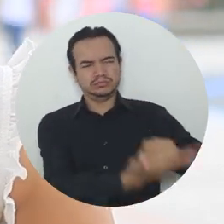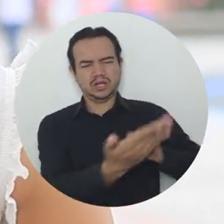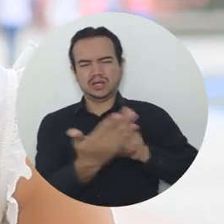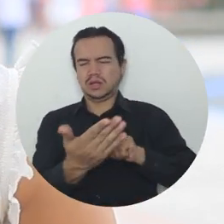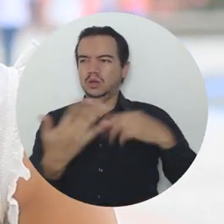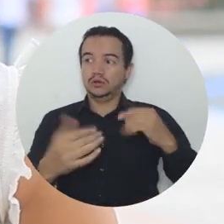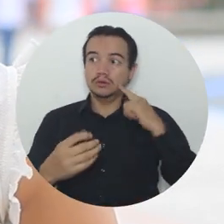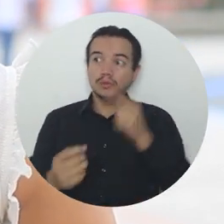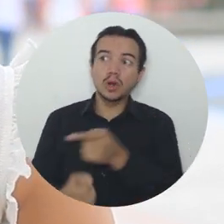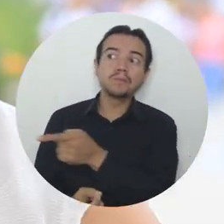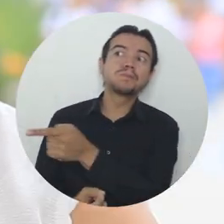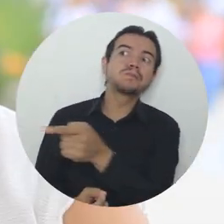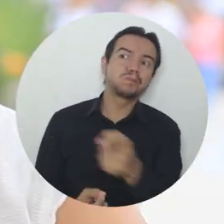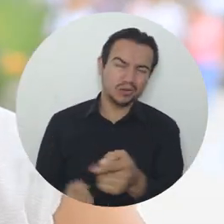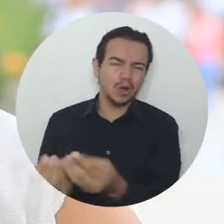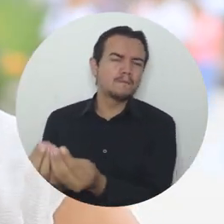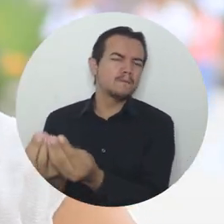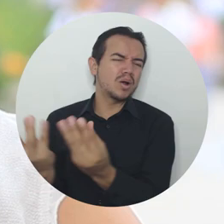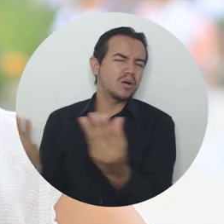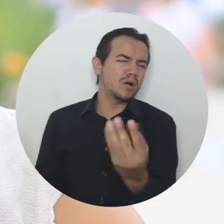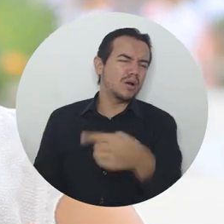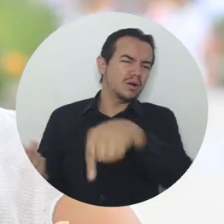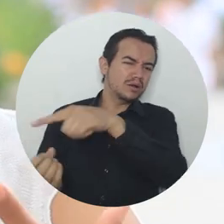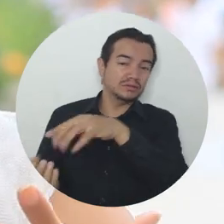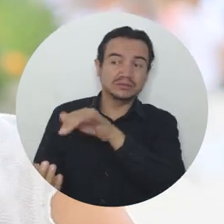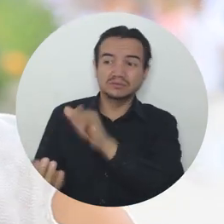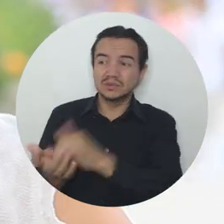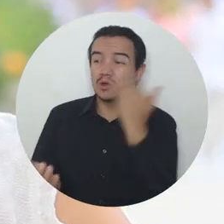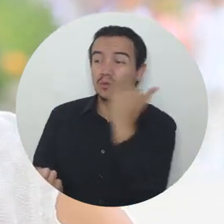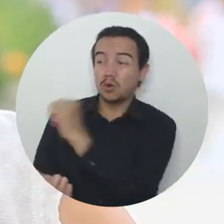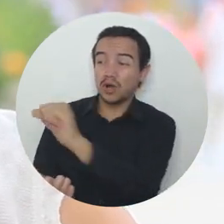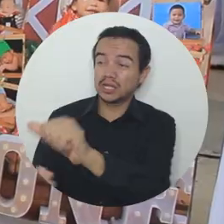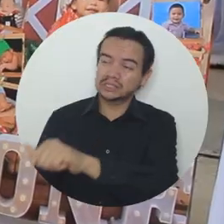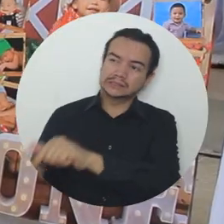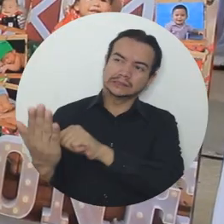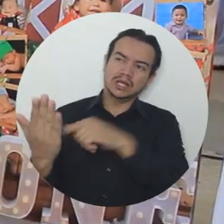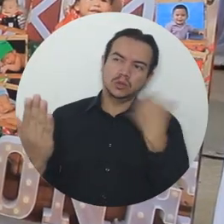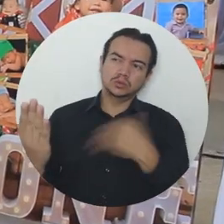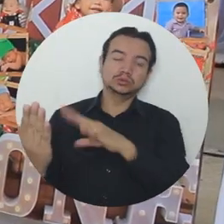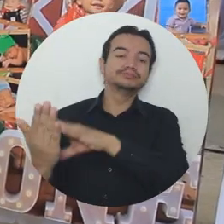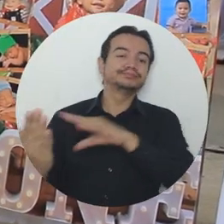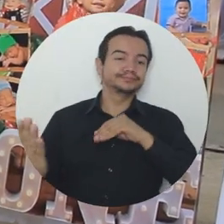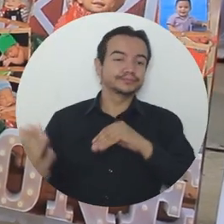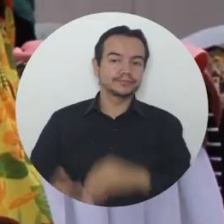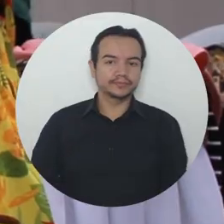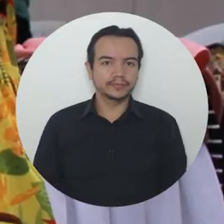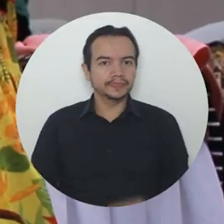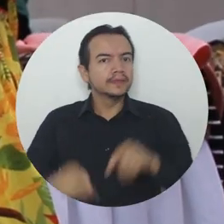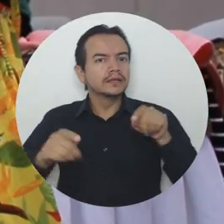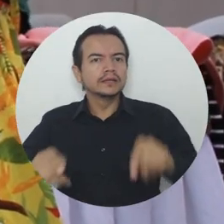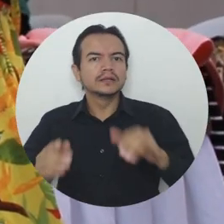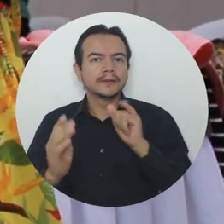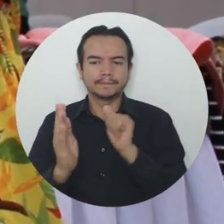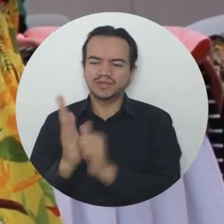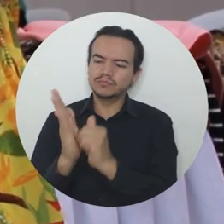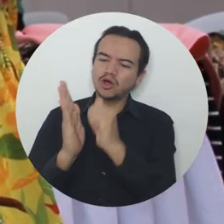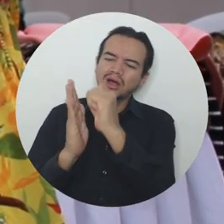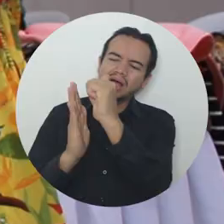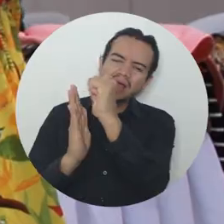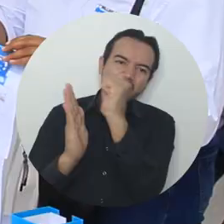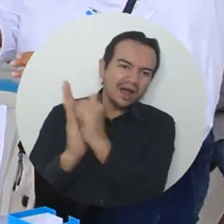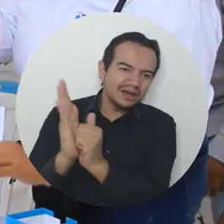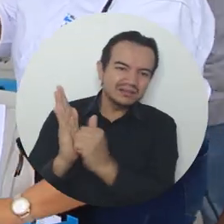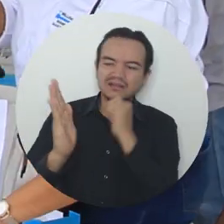mujeres inspiradoras en la Universidad Magdalena que día a día son nuestro modelo a seguir. La agenda de esta celebración, coordinada por